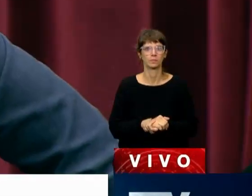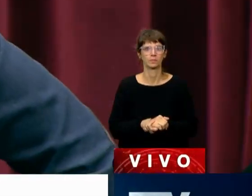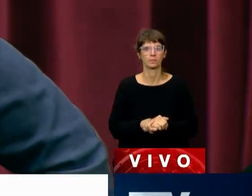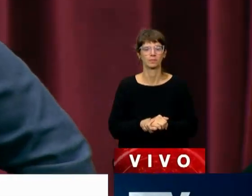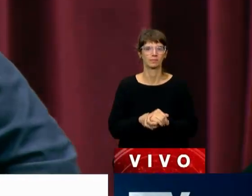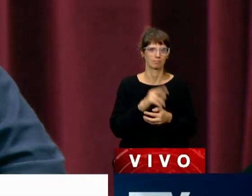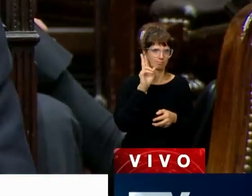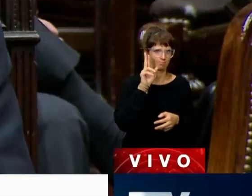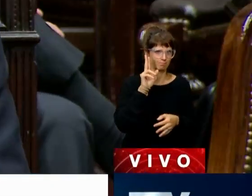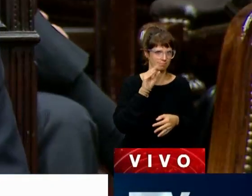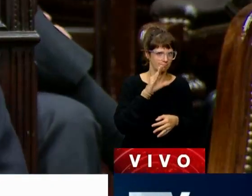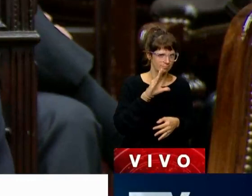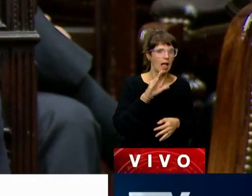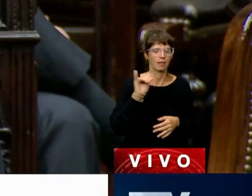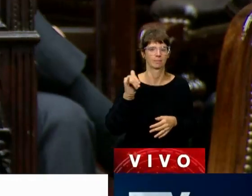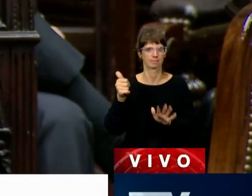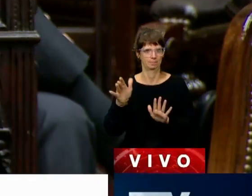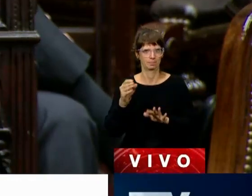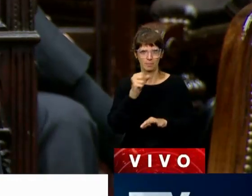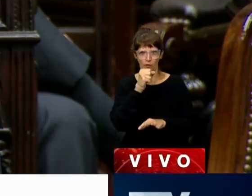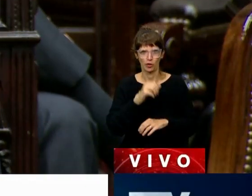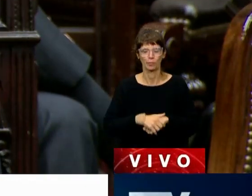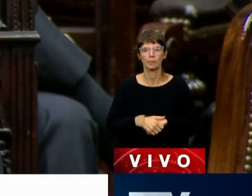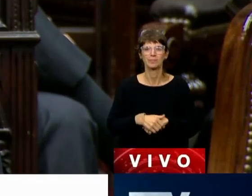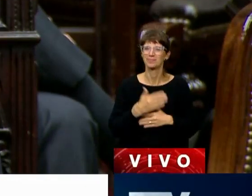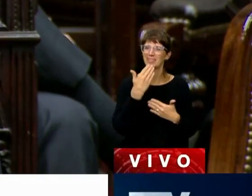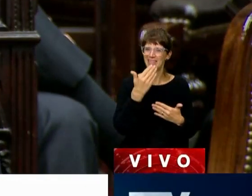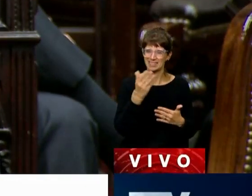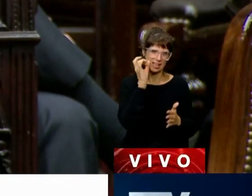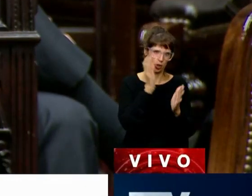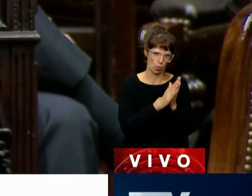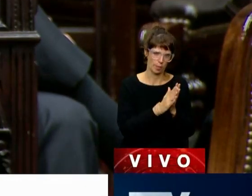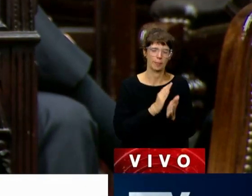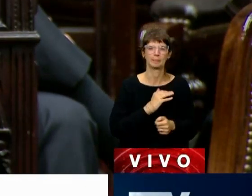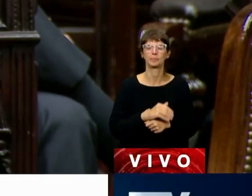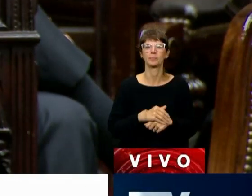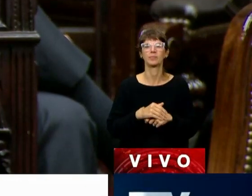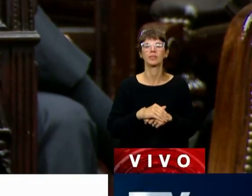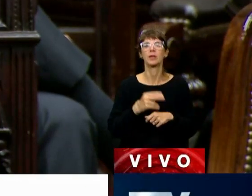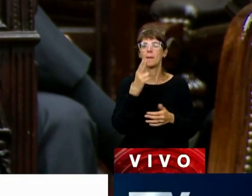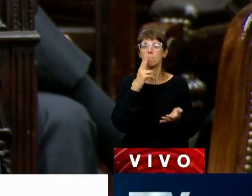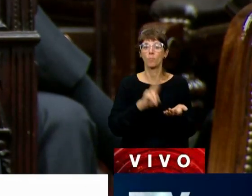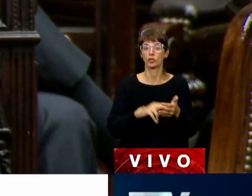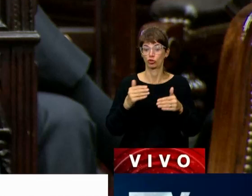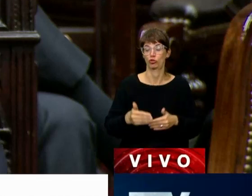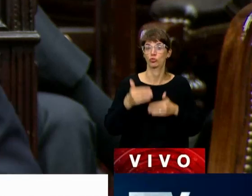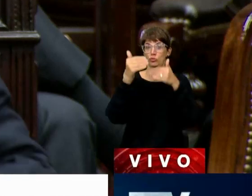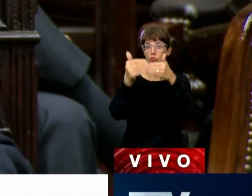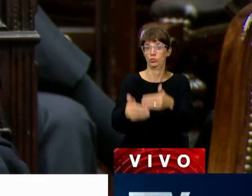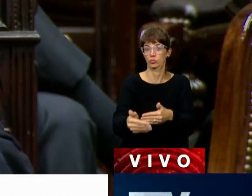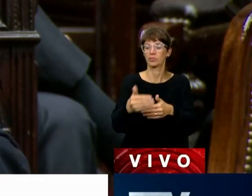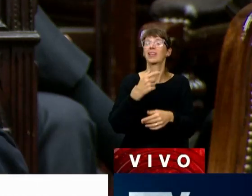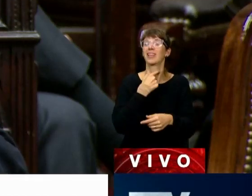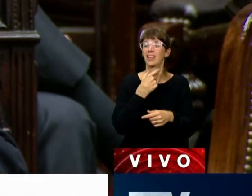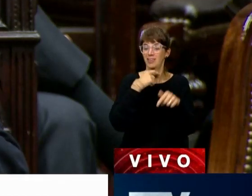Sonido. Ahora, gracias, discúlpeme. La prórroga de impuestos que se quiere tratar